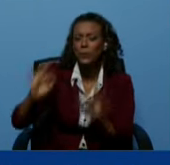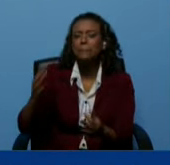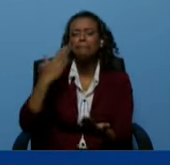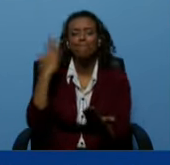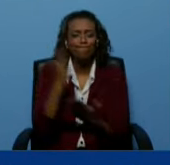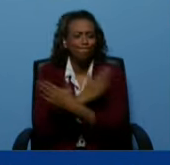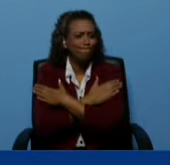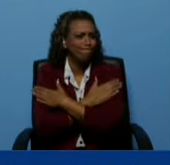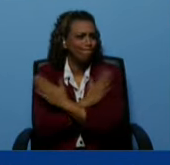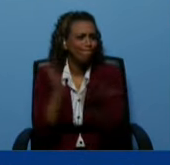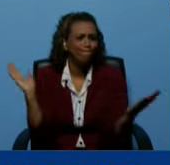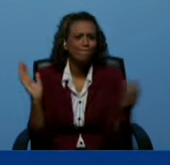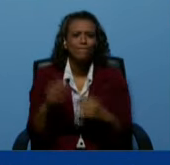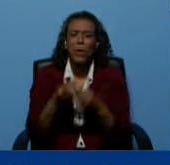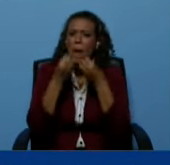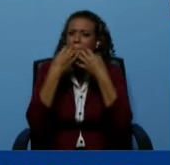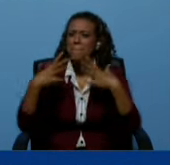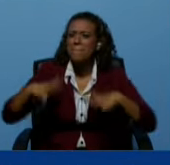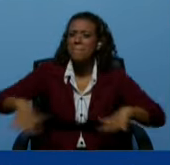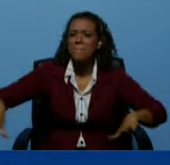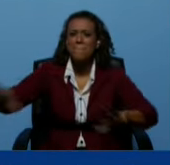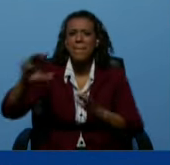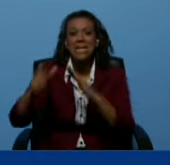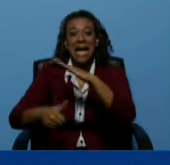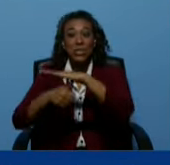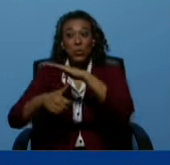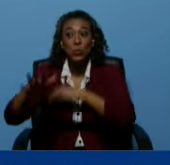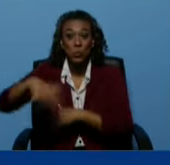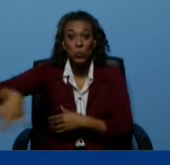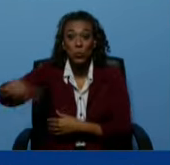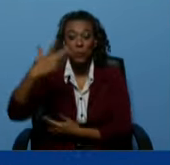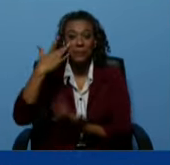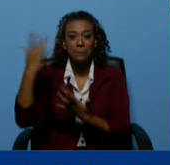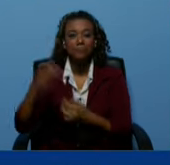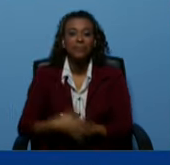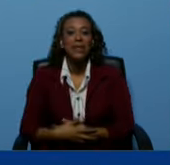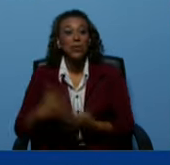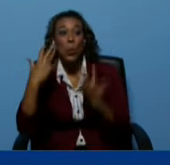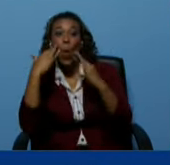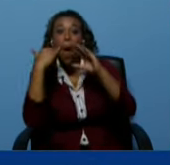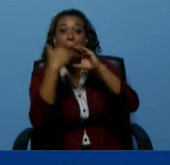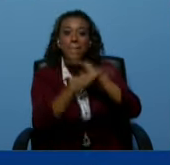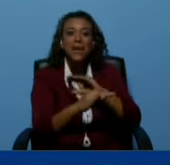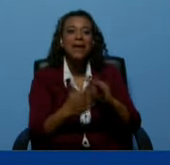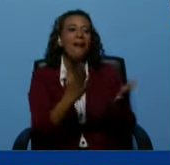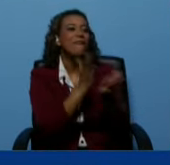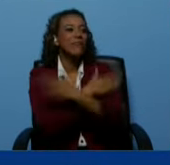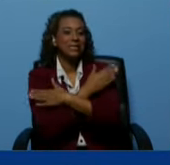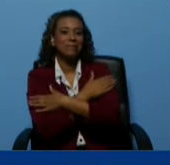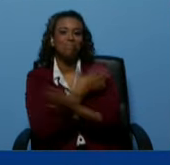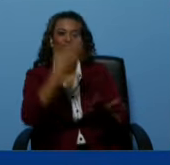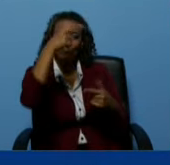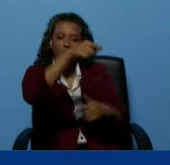esta hermosa ciudad, les envío mis